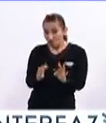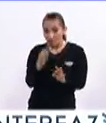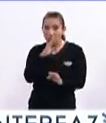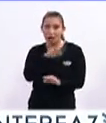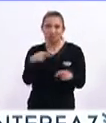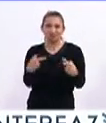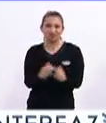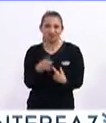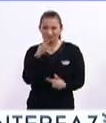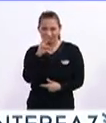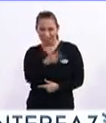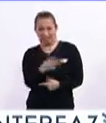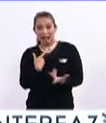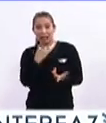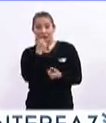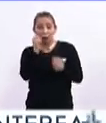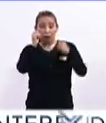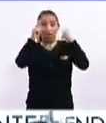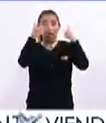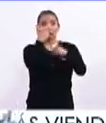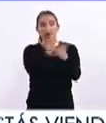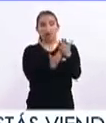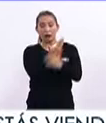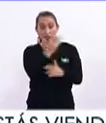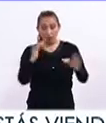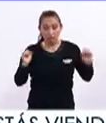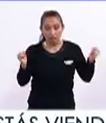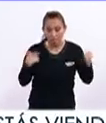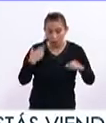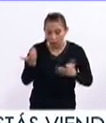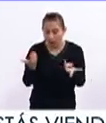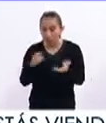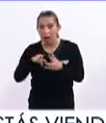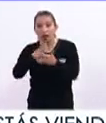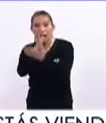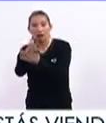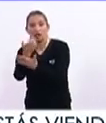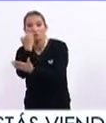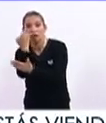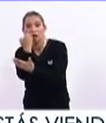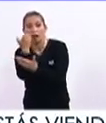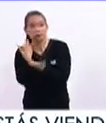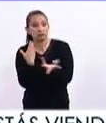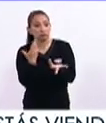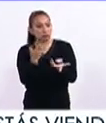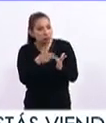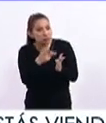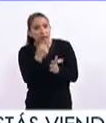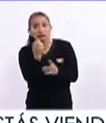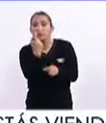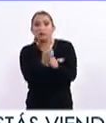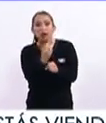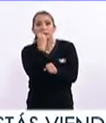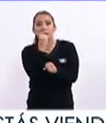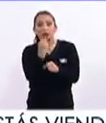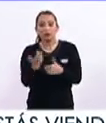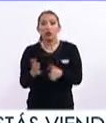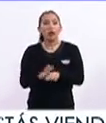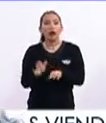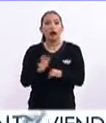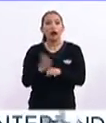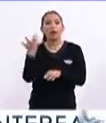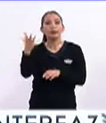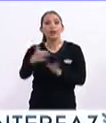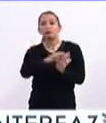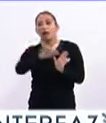correcto, y entonces son niños que se levantan a las 7 de la mañana, inician su jornada en la escuela, y muchas veces su primer alimento del día viene siendo hasta